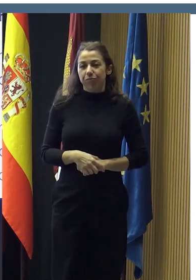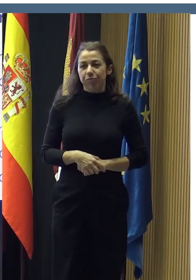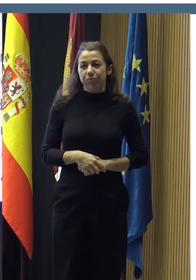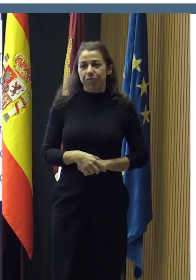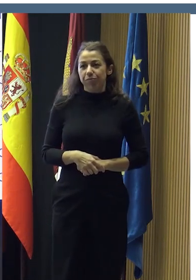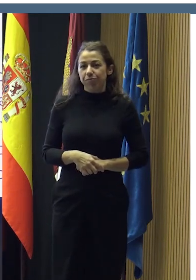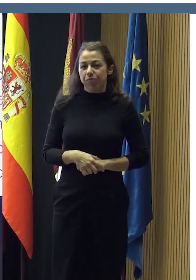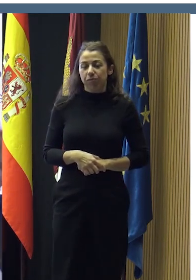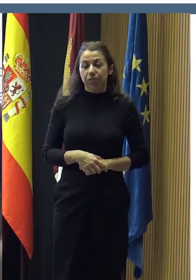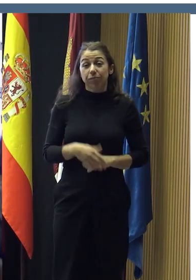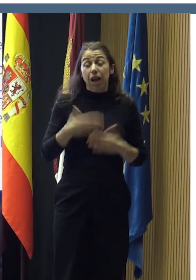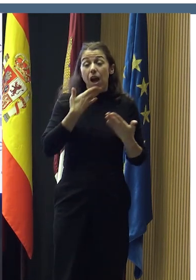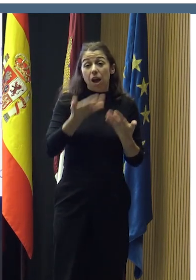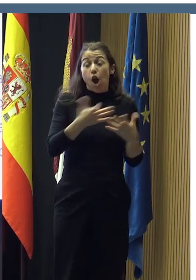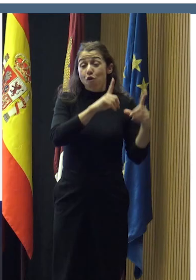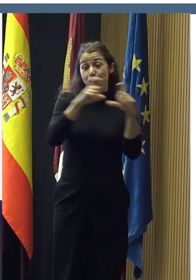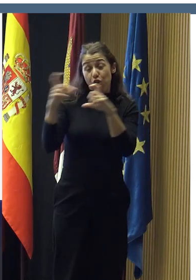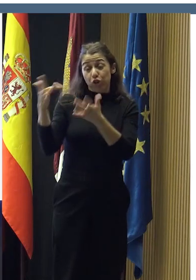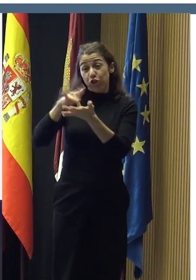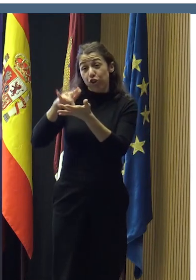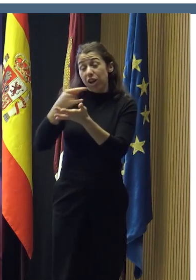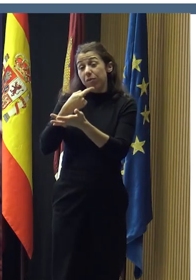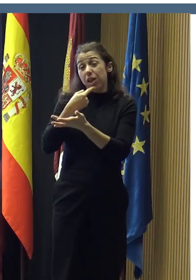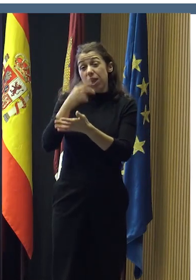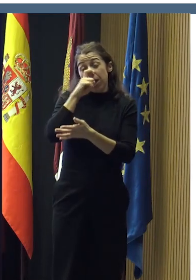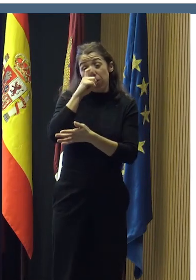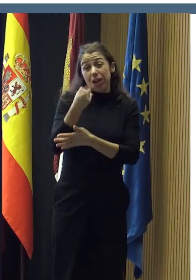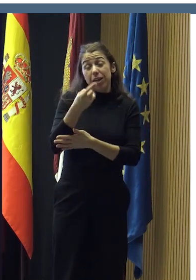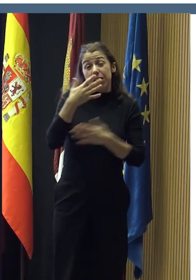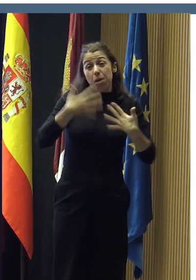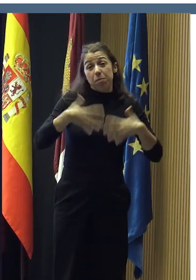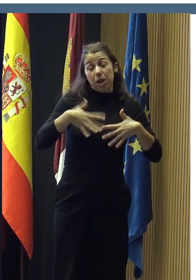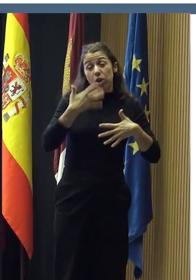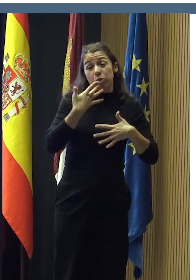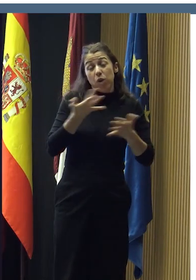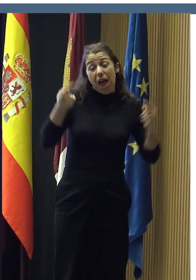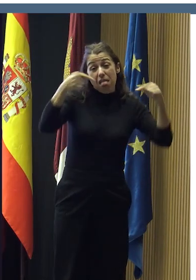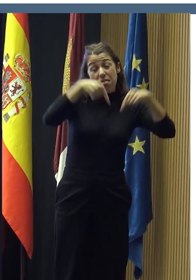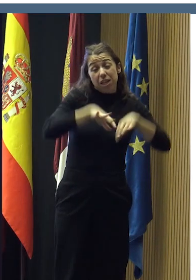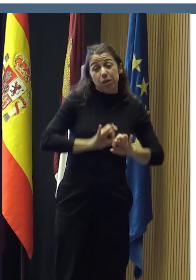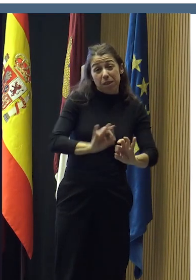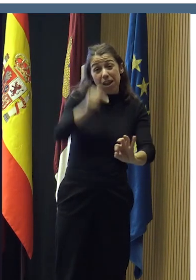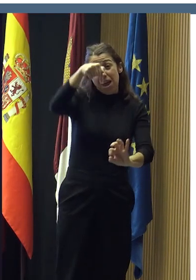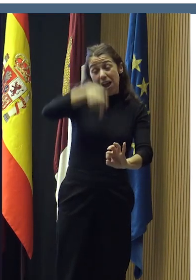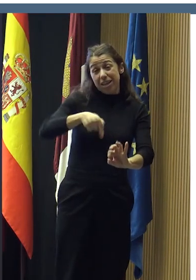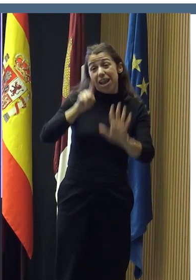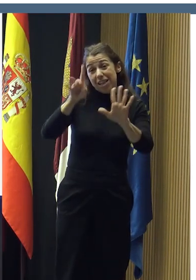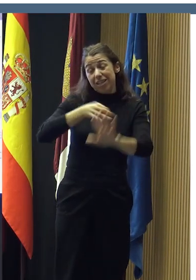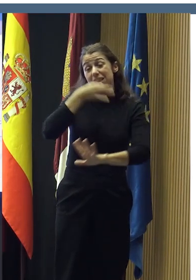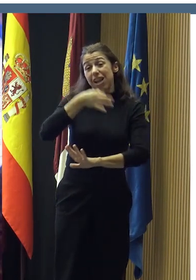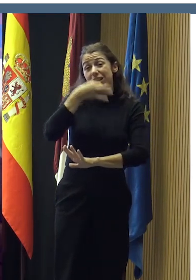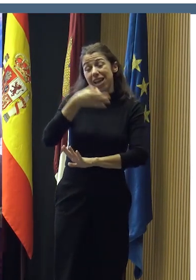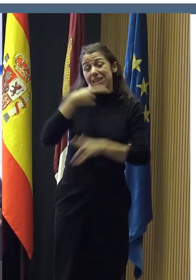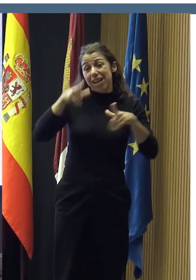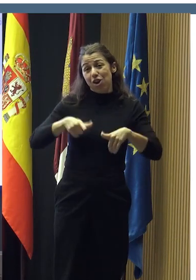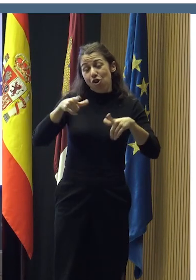Venga. Mientras se van haciendo la foto, les voy a recordar que este miércoles tenemos una cita especial aquí a las 6 de la tarde en el